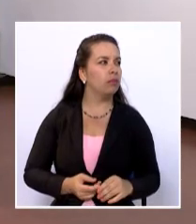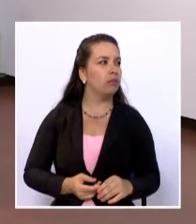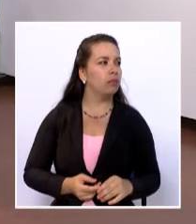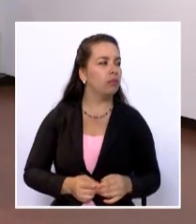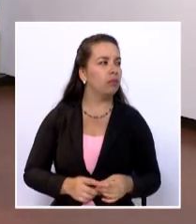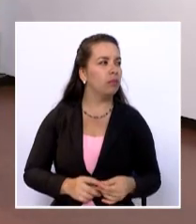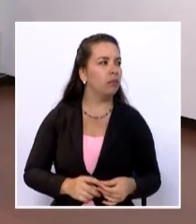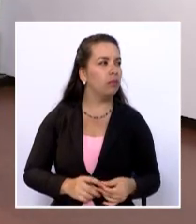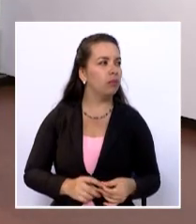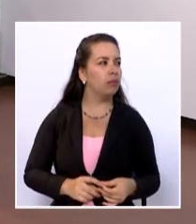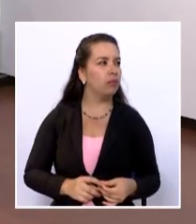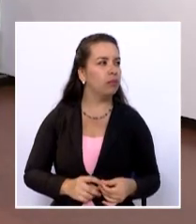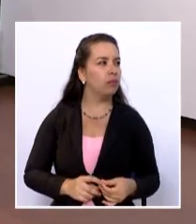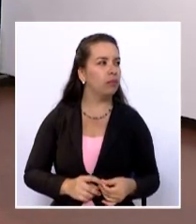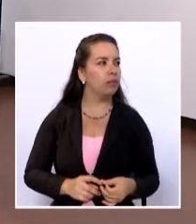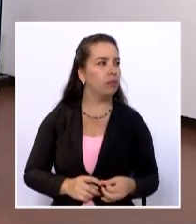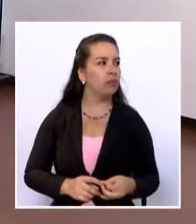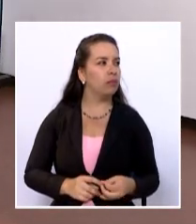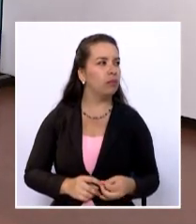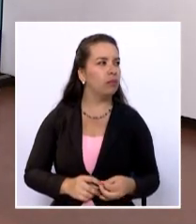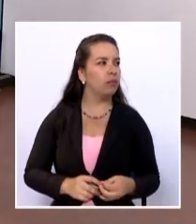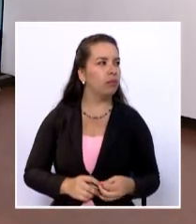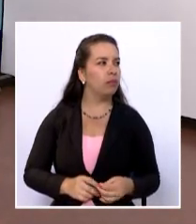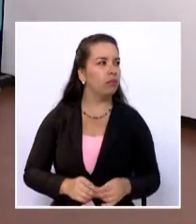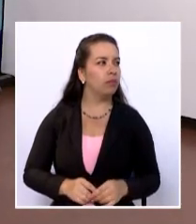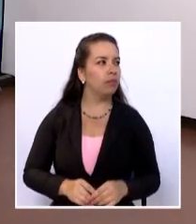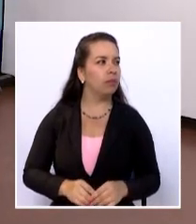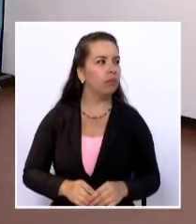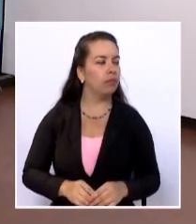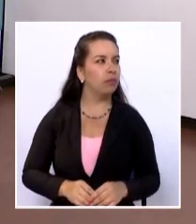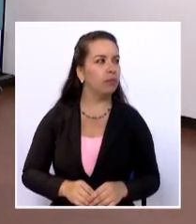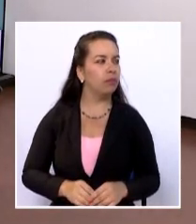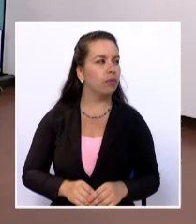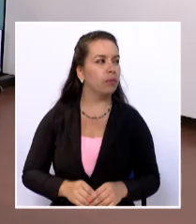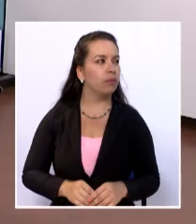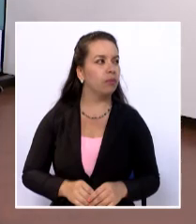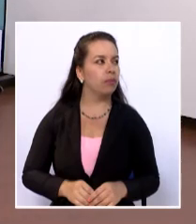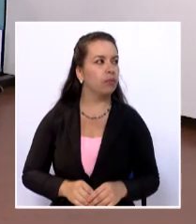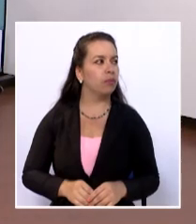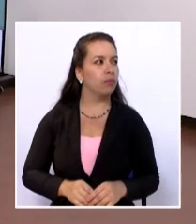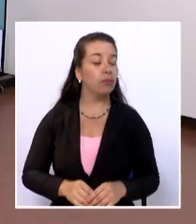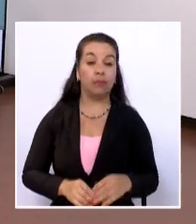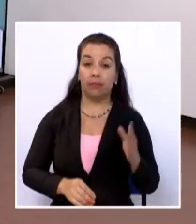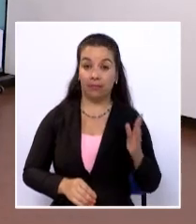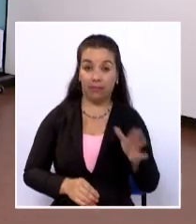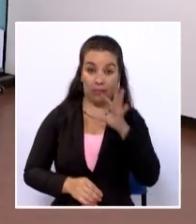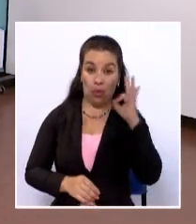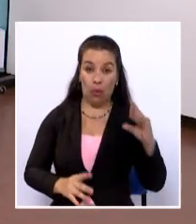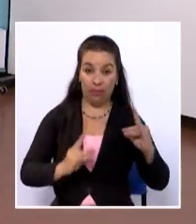bueno pues básicamente para la exploración de la orilla tenemos a francisco